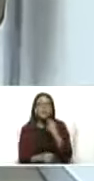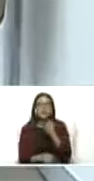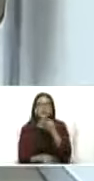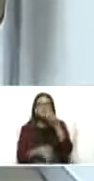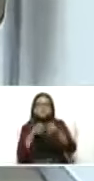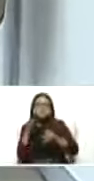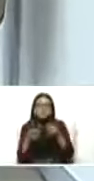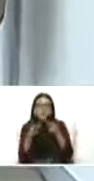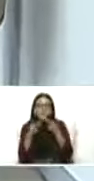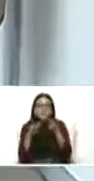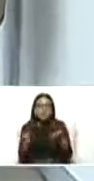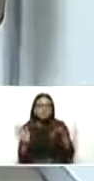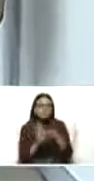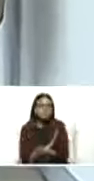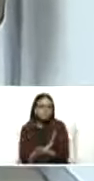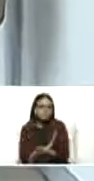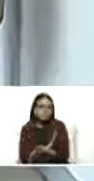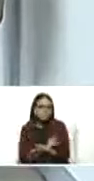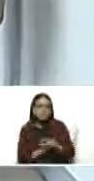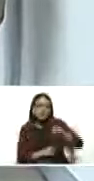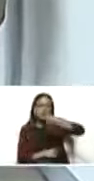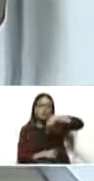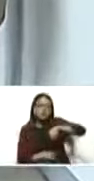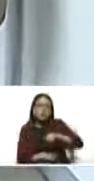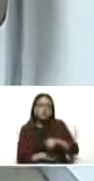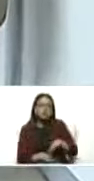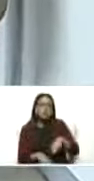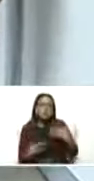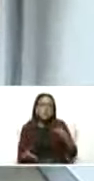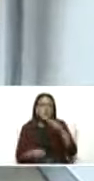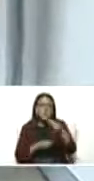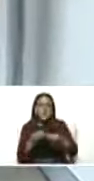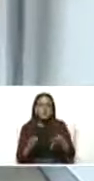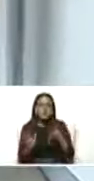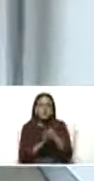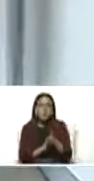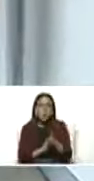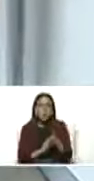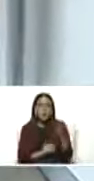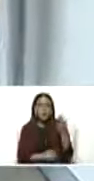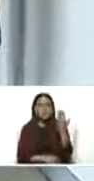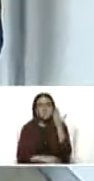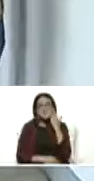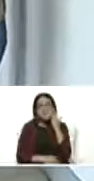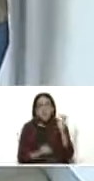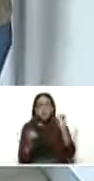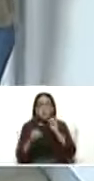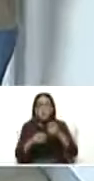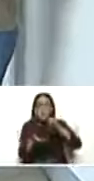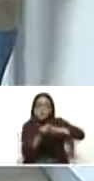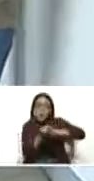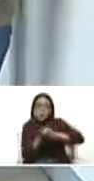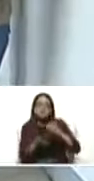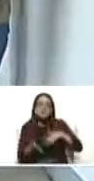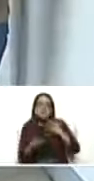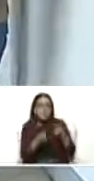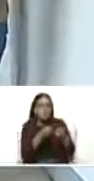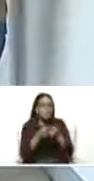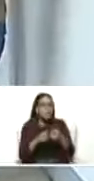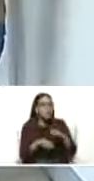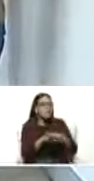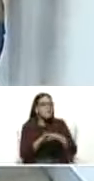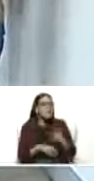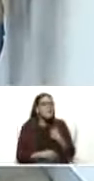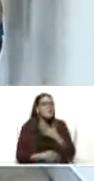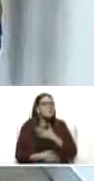decía que tenemos entonces por la vía digital cualquier consulta, ¿verdad, Jorge? Que